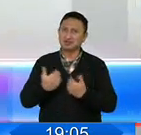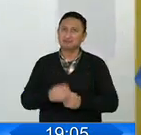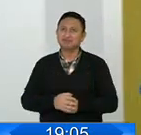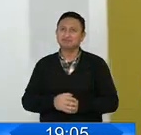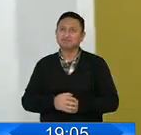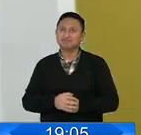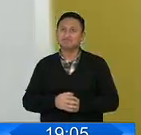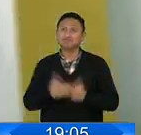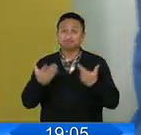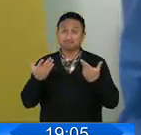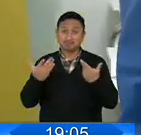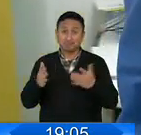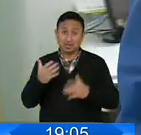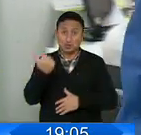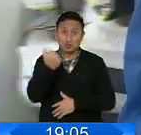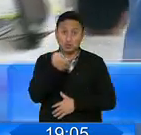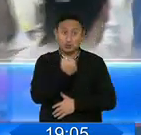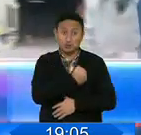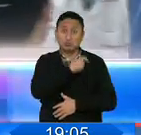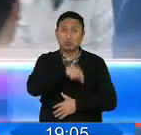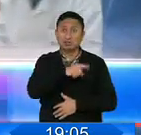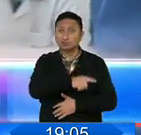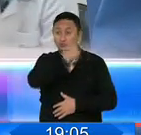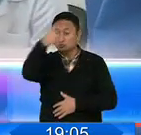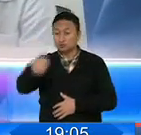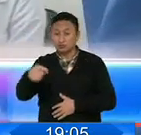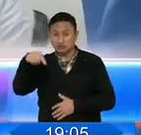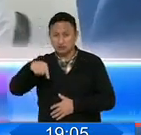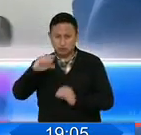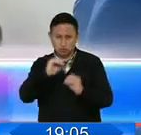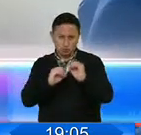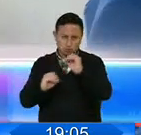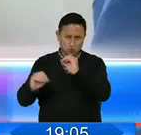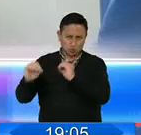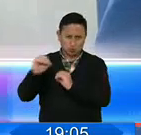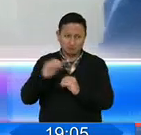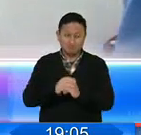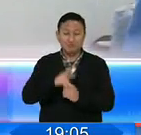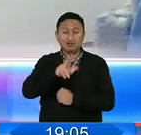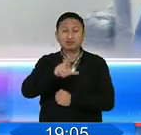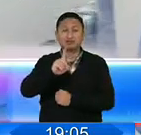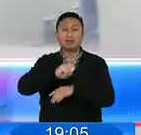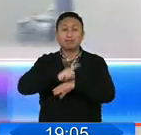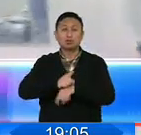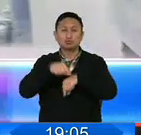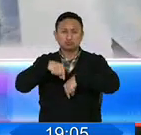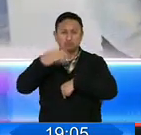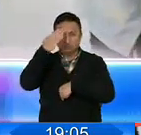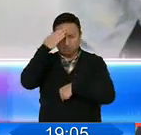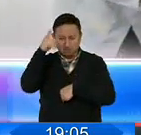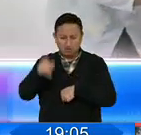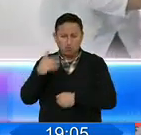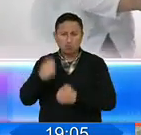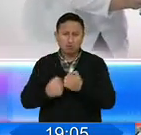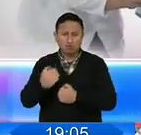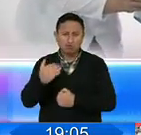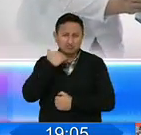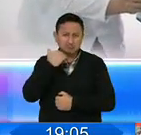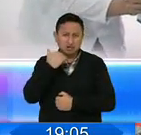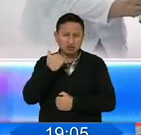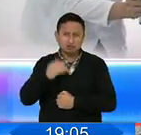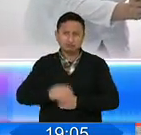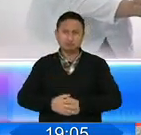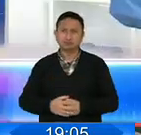aplicación de la dosis, el voluntario pasa a esta sala de observación. Aquí permanece 30 minutos para conocer si tuvo o no una reacción al